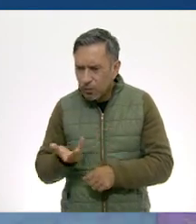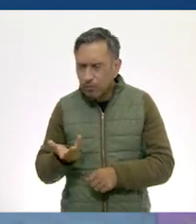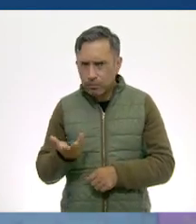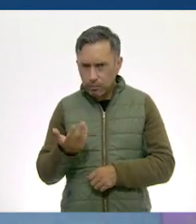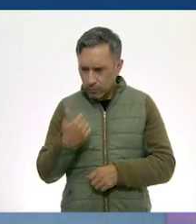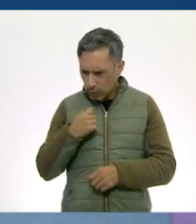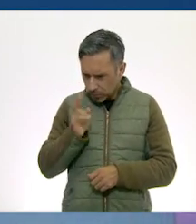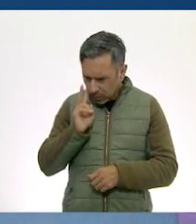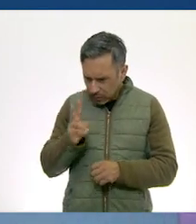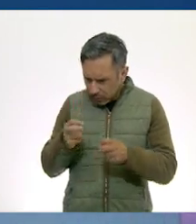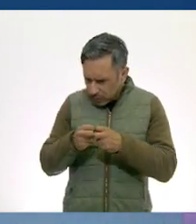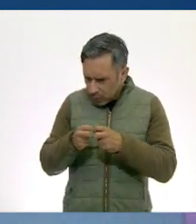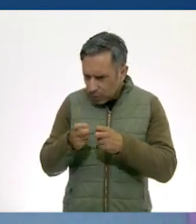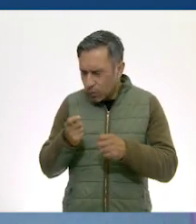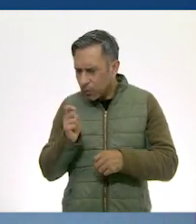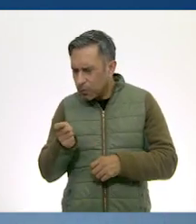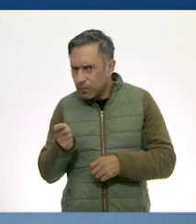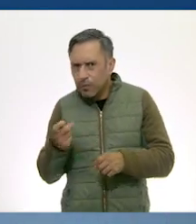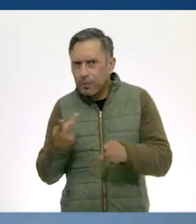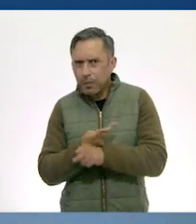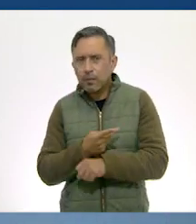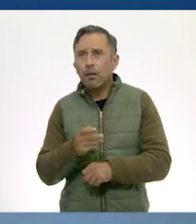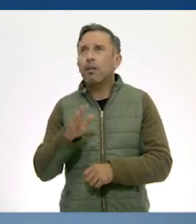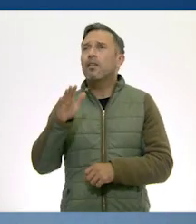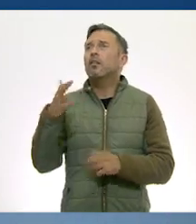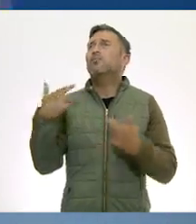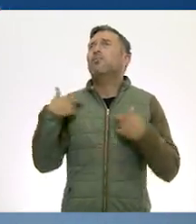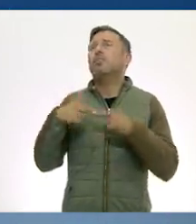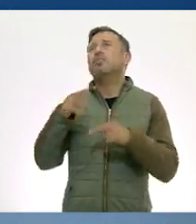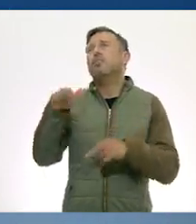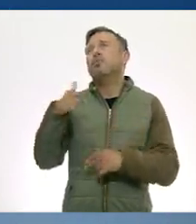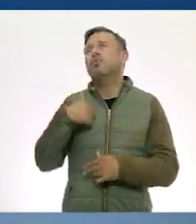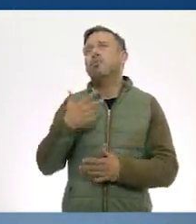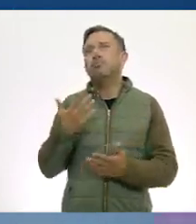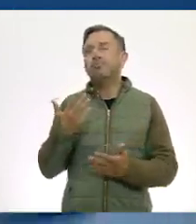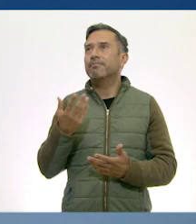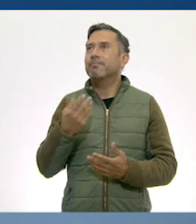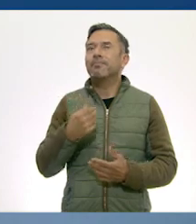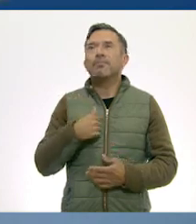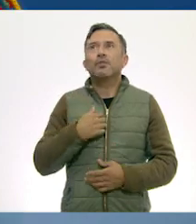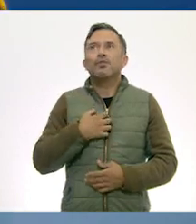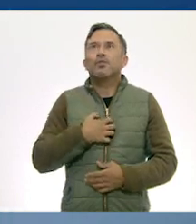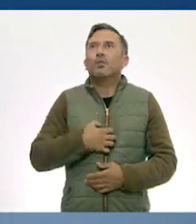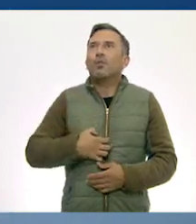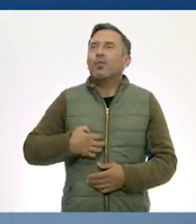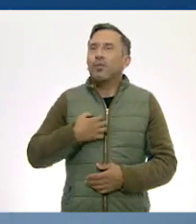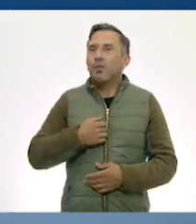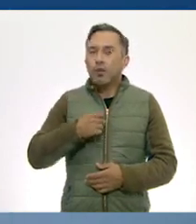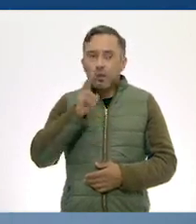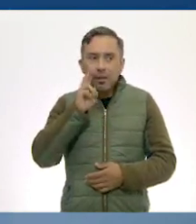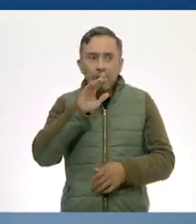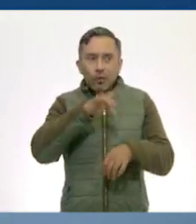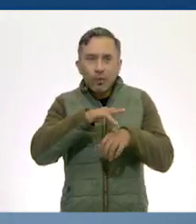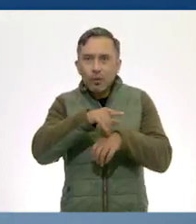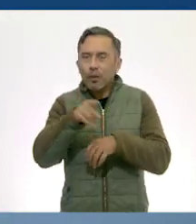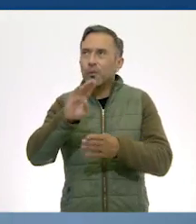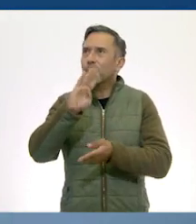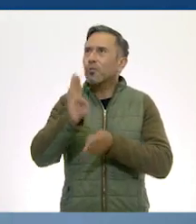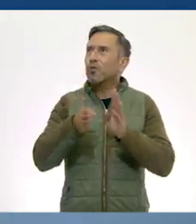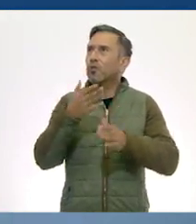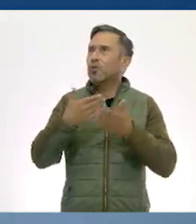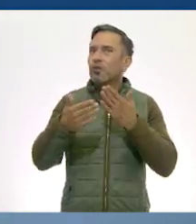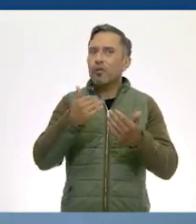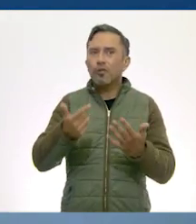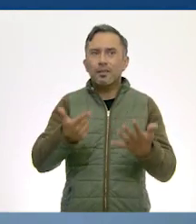muy nervioso. ¿Qué pasa? Ay, maestra, es que yo me sentí muy feliz de conocer las 7 maravillas del mundo